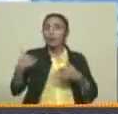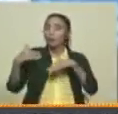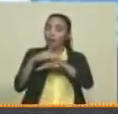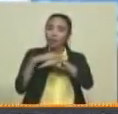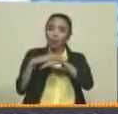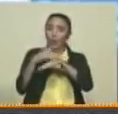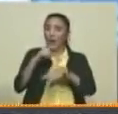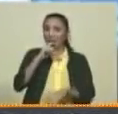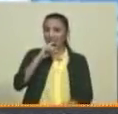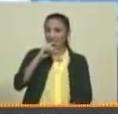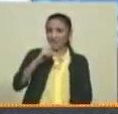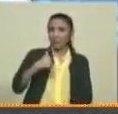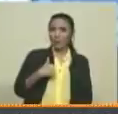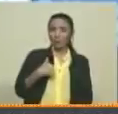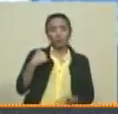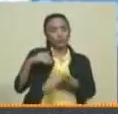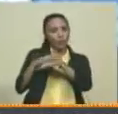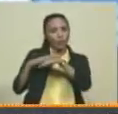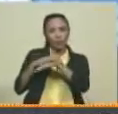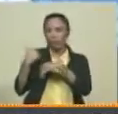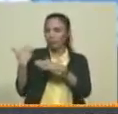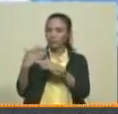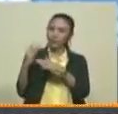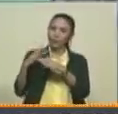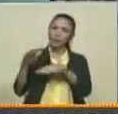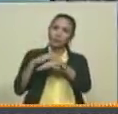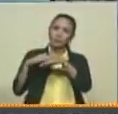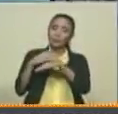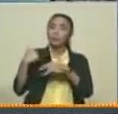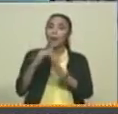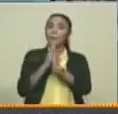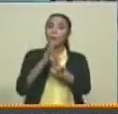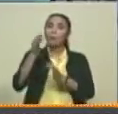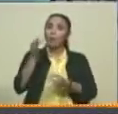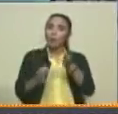mis enemigos. Y pido justicia.